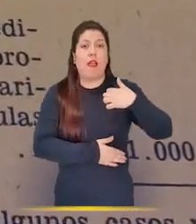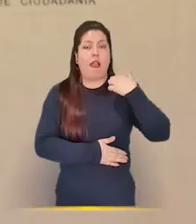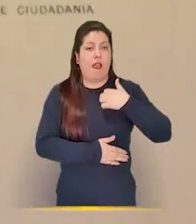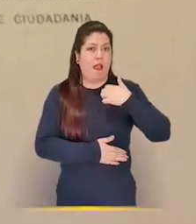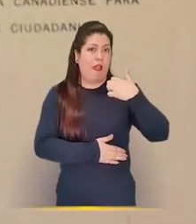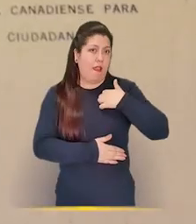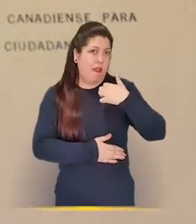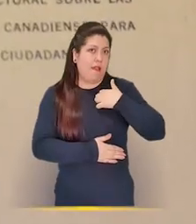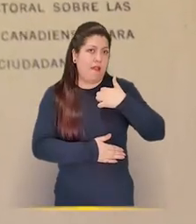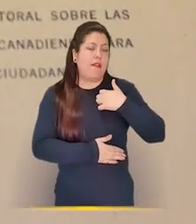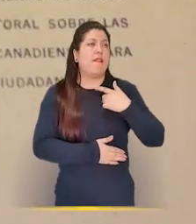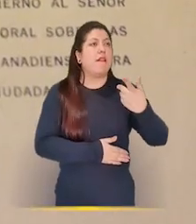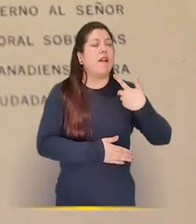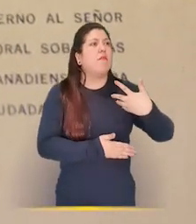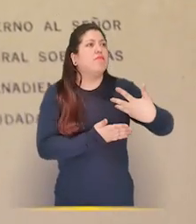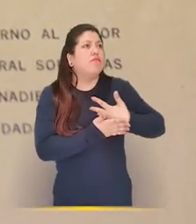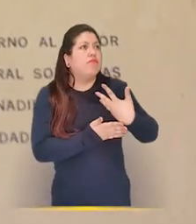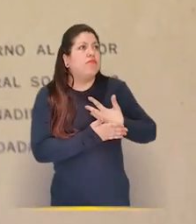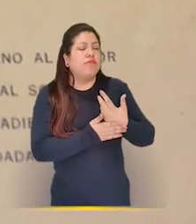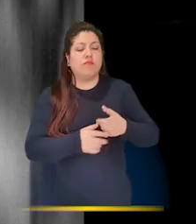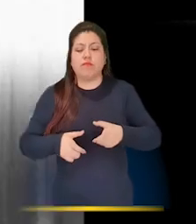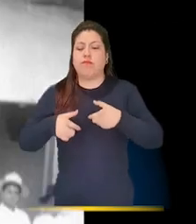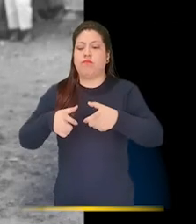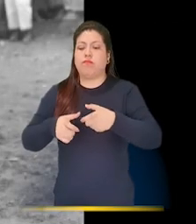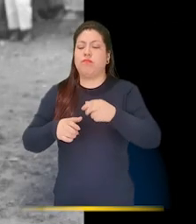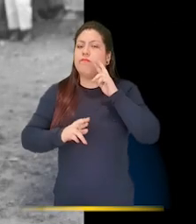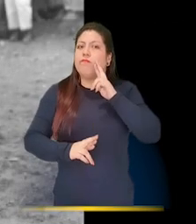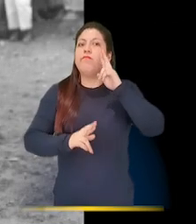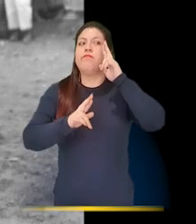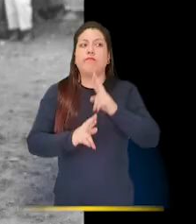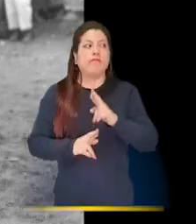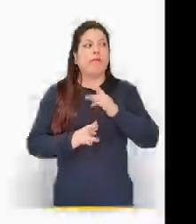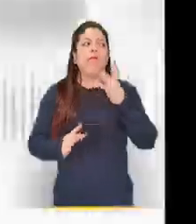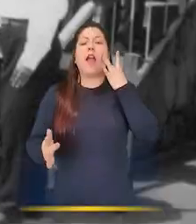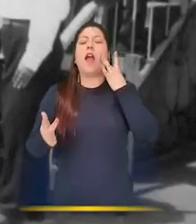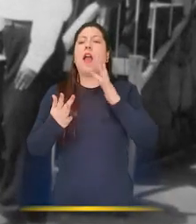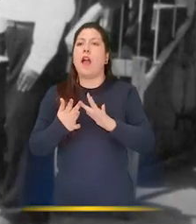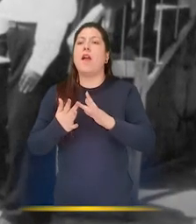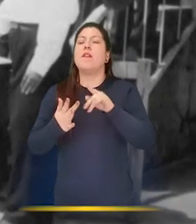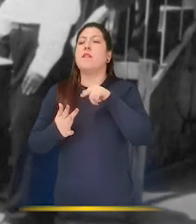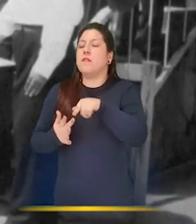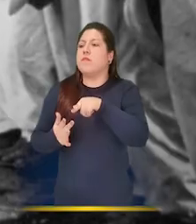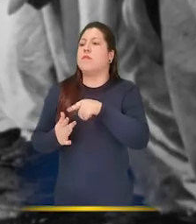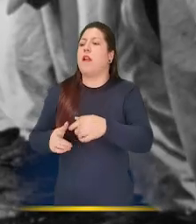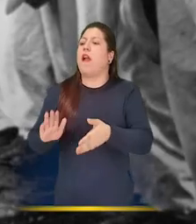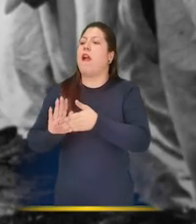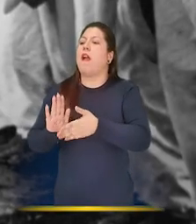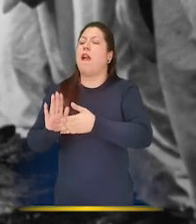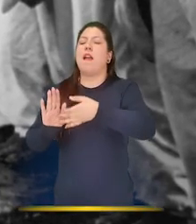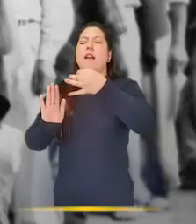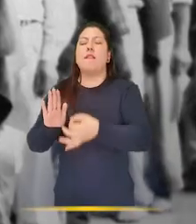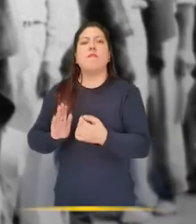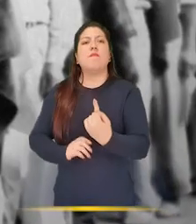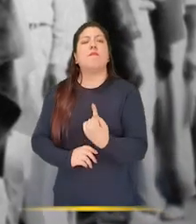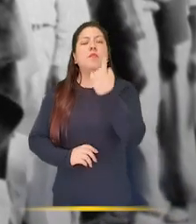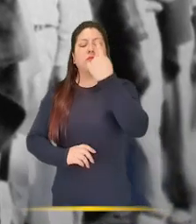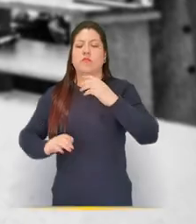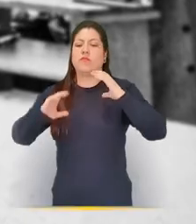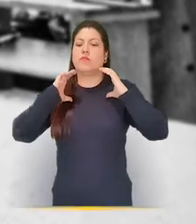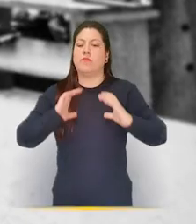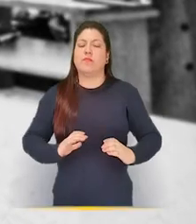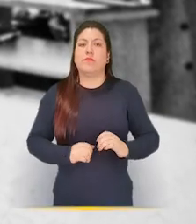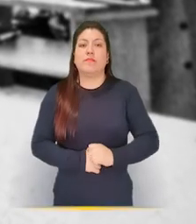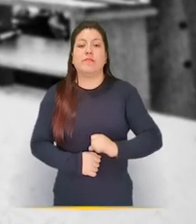de la misión canadiense, y se convierte en el documento oficial de identificación, indispensable para ofrecer garantías políticas